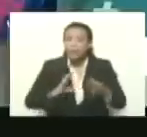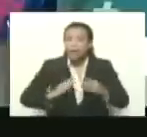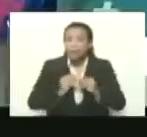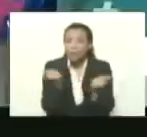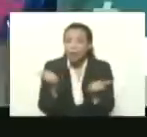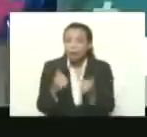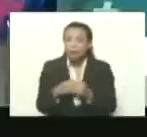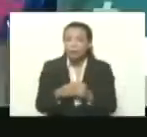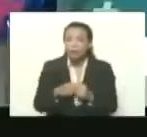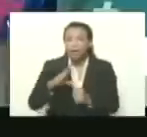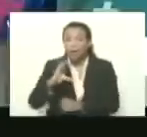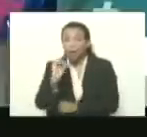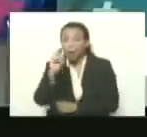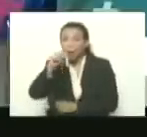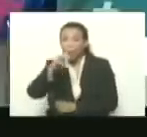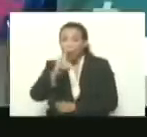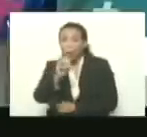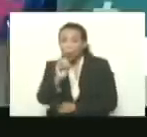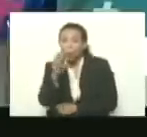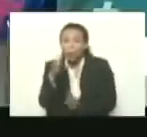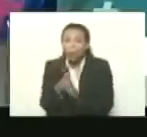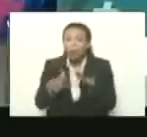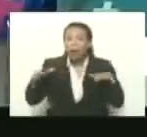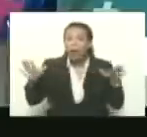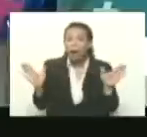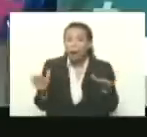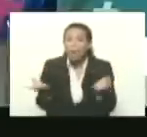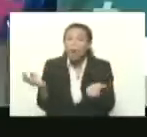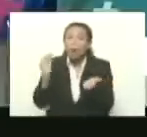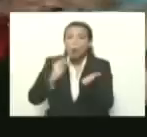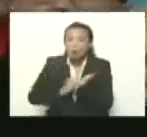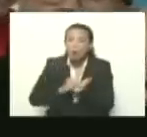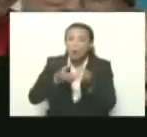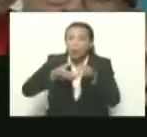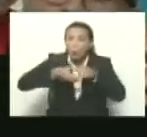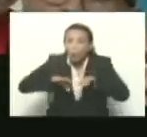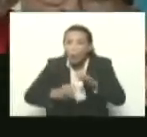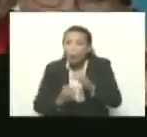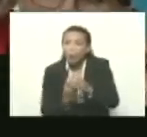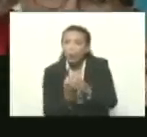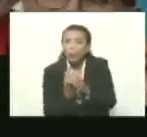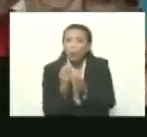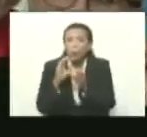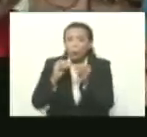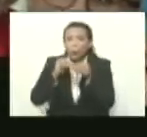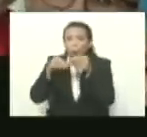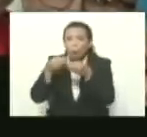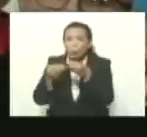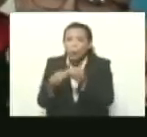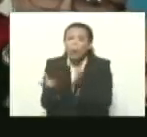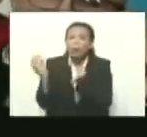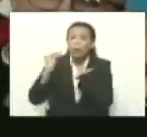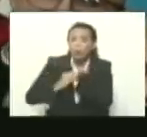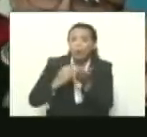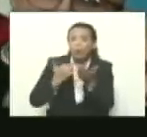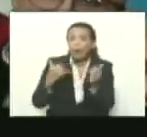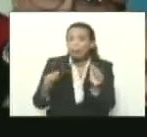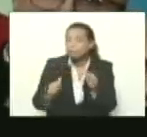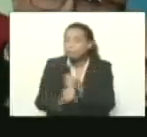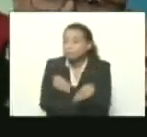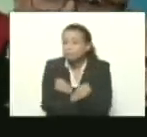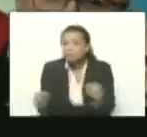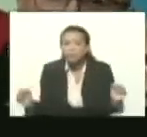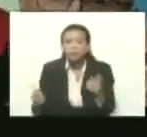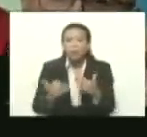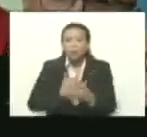del cóndor, que es una especie que se trató de reintroducir nuevamente en los Andes venezolanos a principios de los 90 y fracasó el proyecto porque, bueno, la